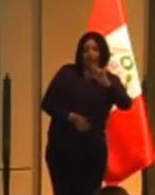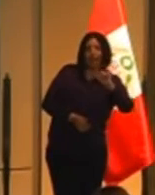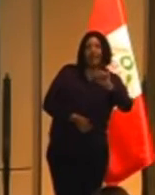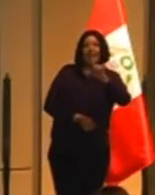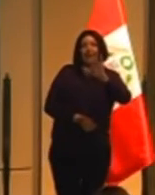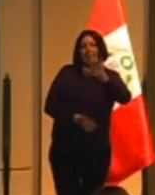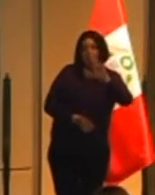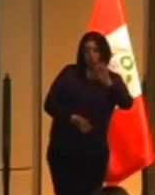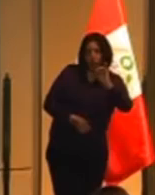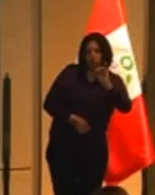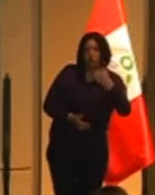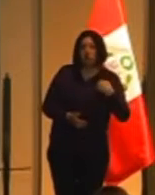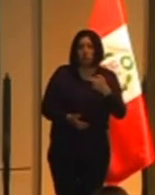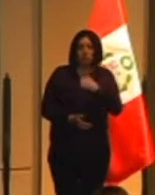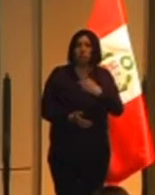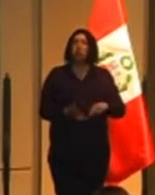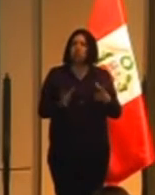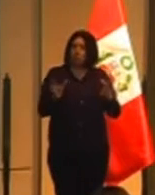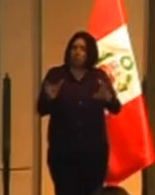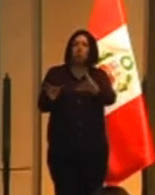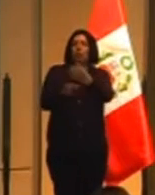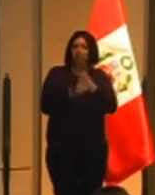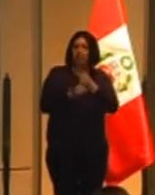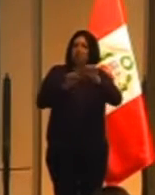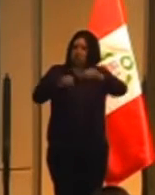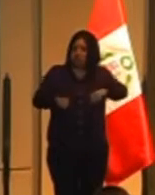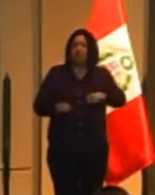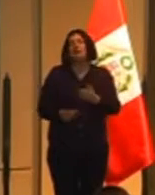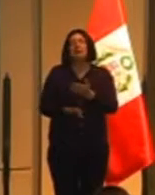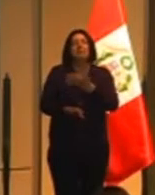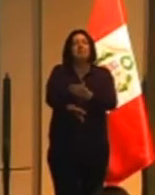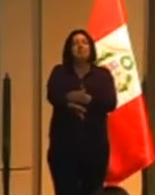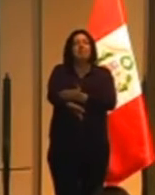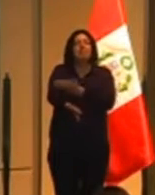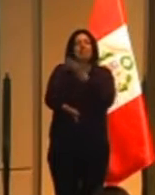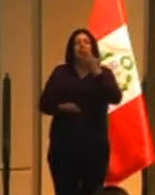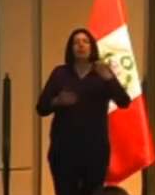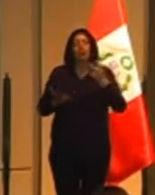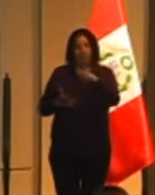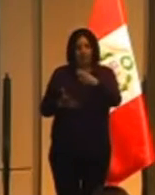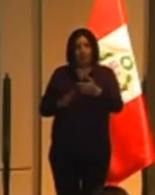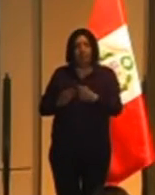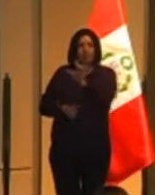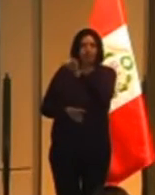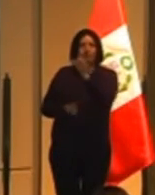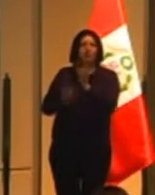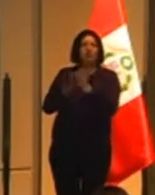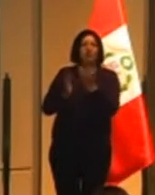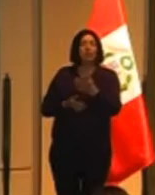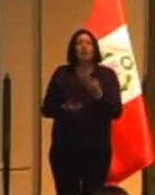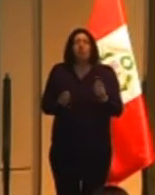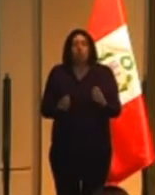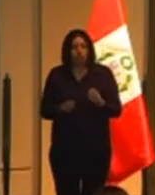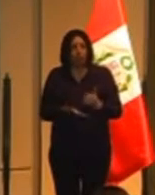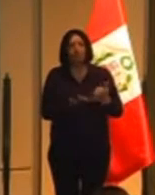Hemos participado, hemos logrado poder mejorar esas bibliotecas en lo que va del año, con el